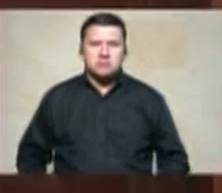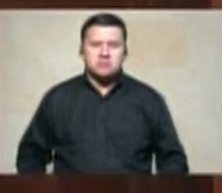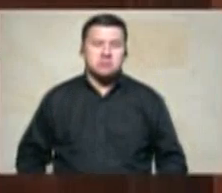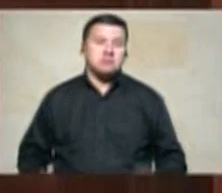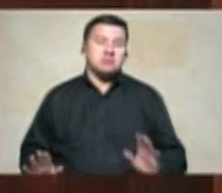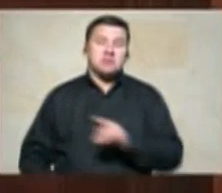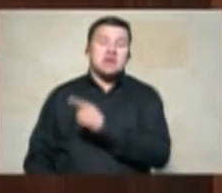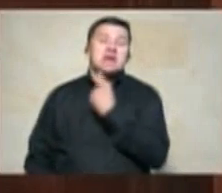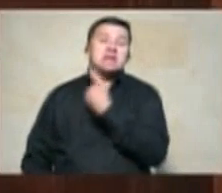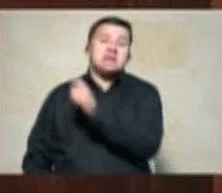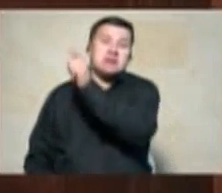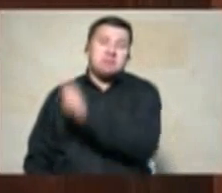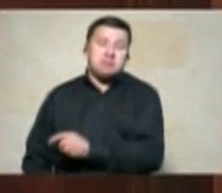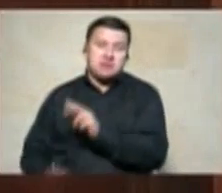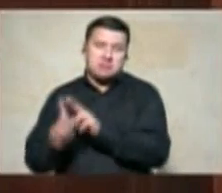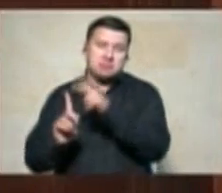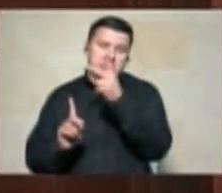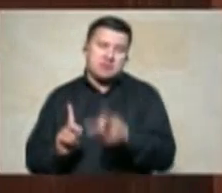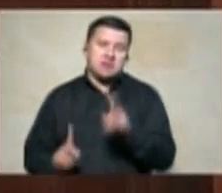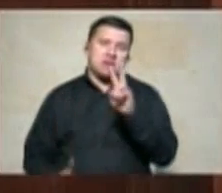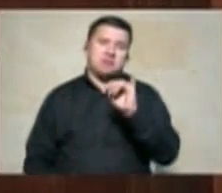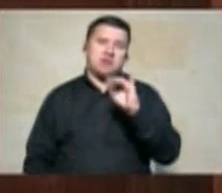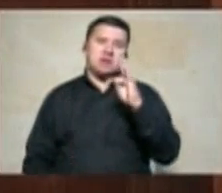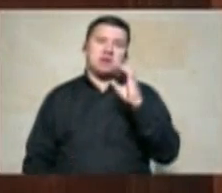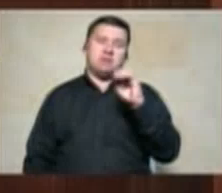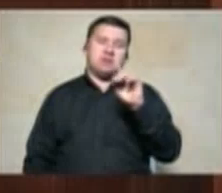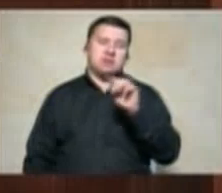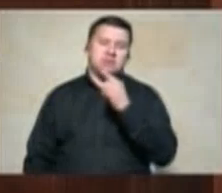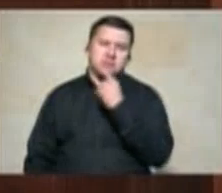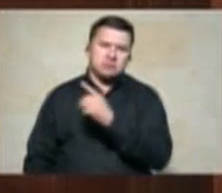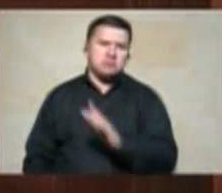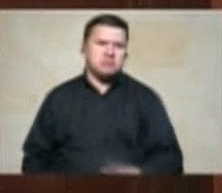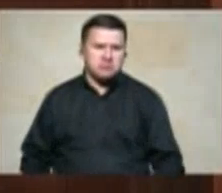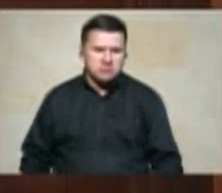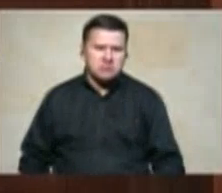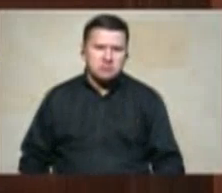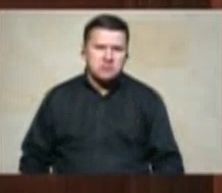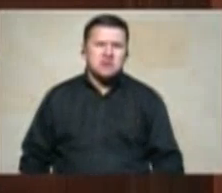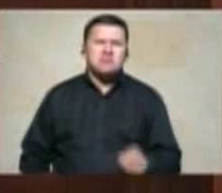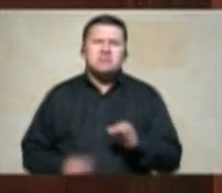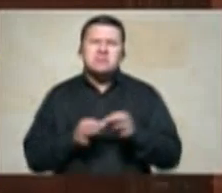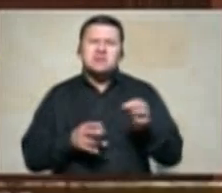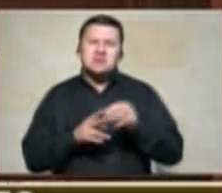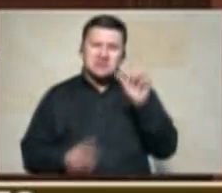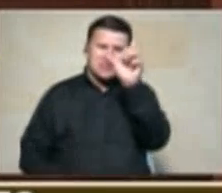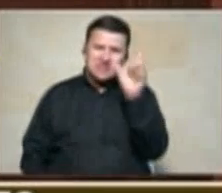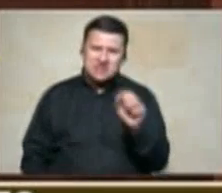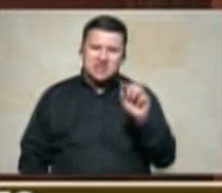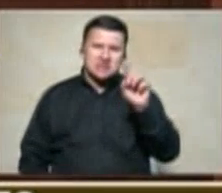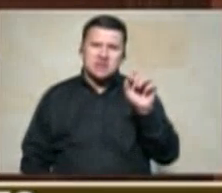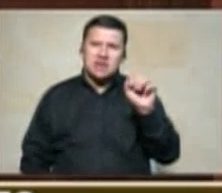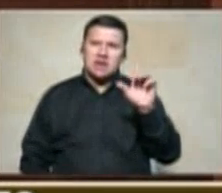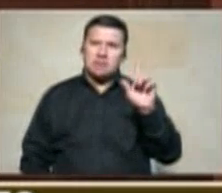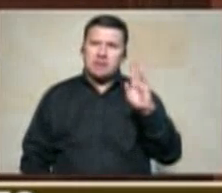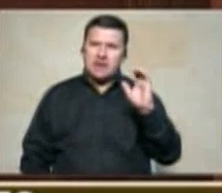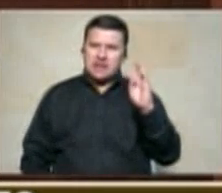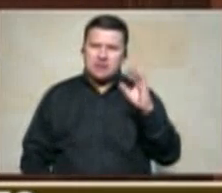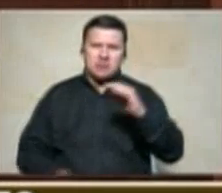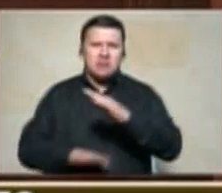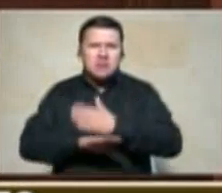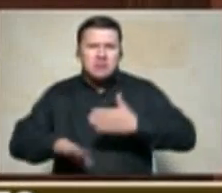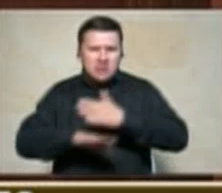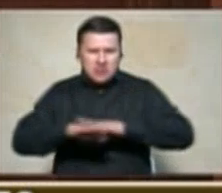Eso dice una de las víctimas que estuvo en San Alberto del Cesar en la